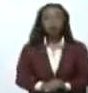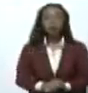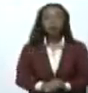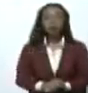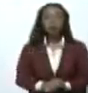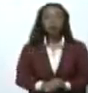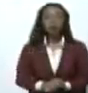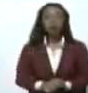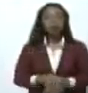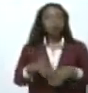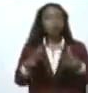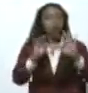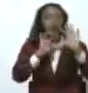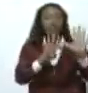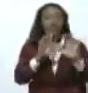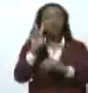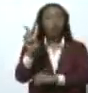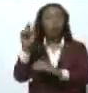con un